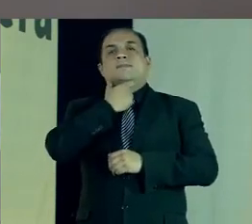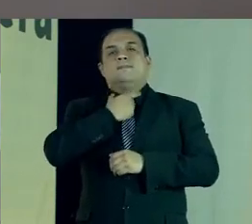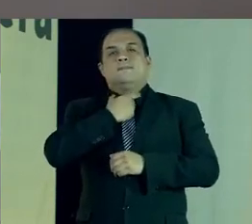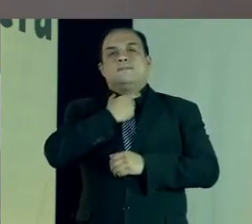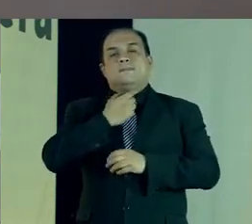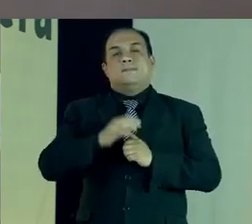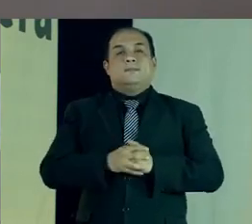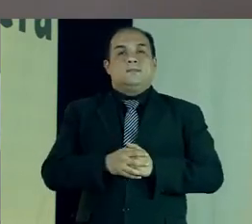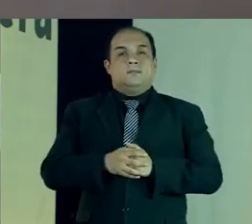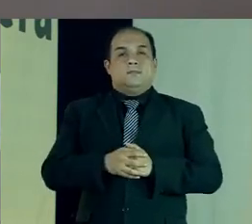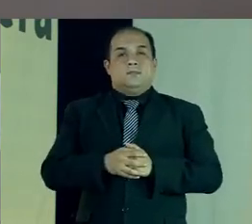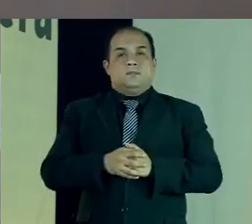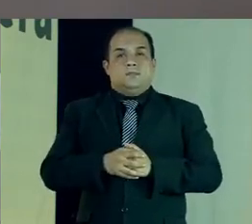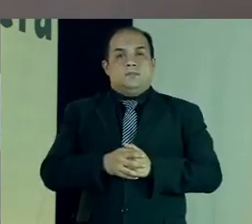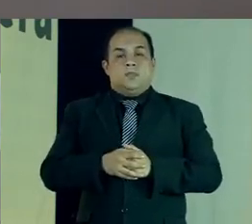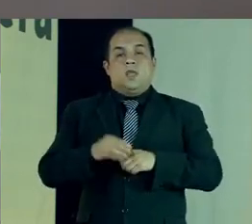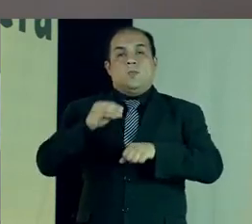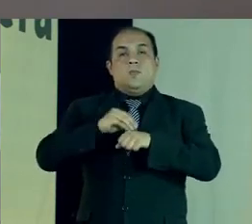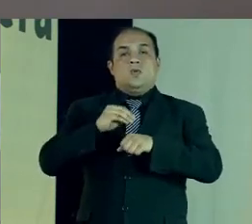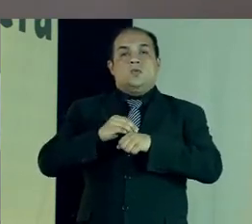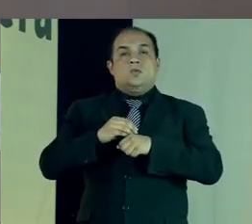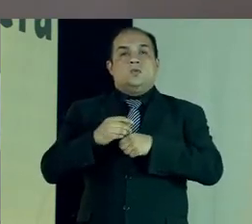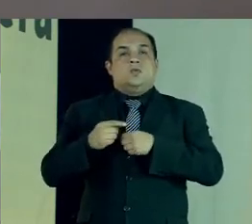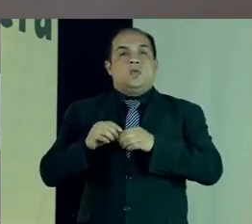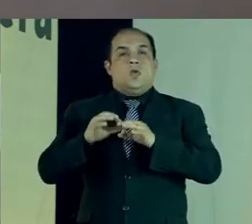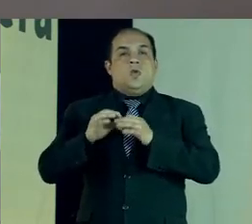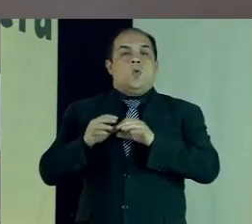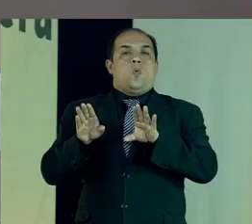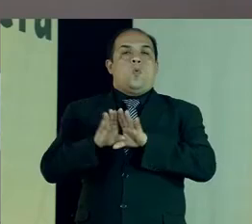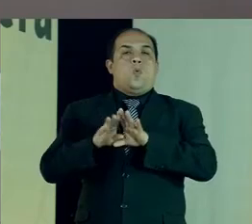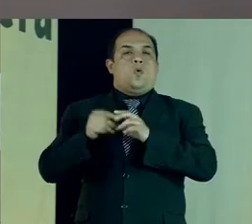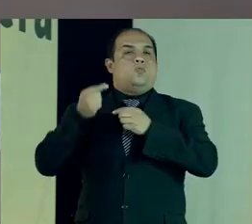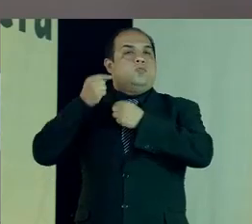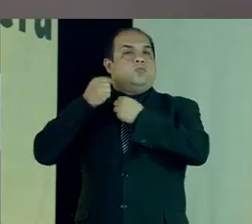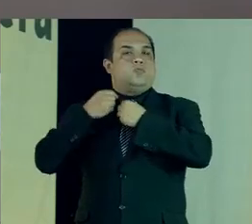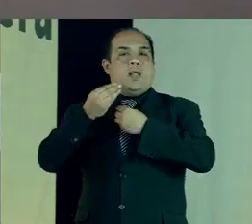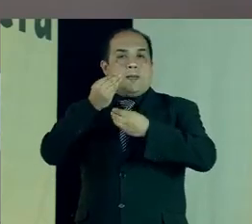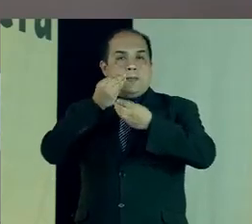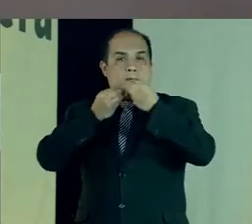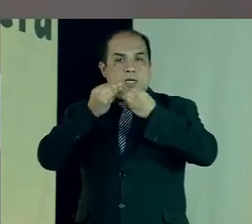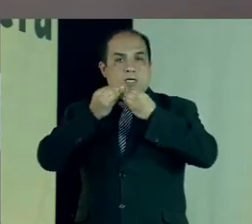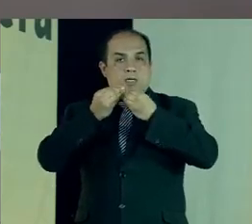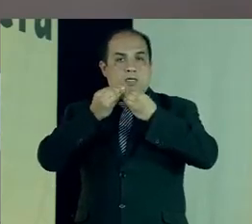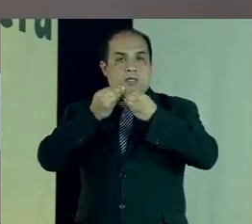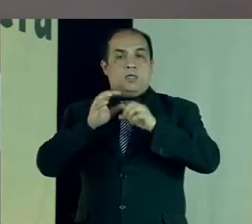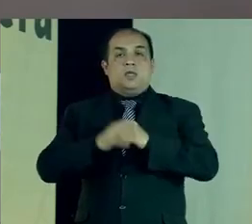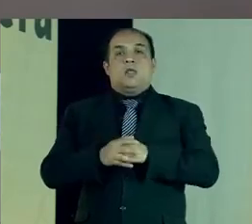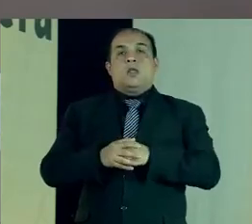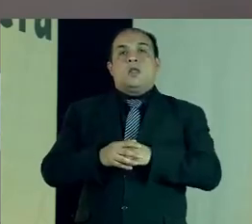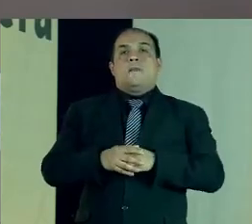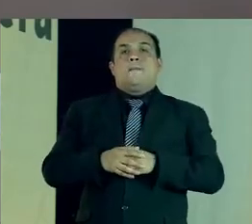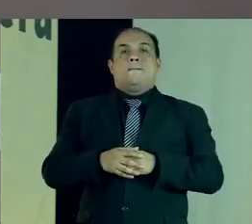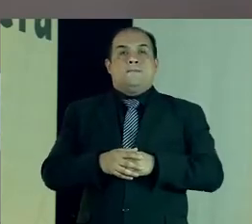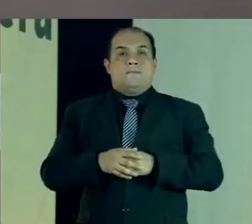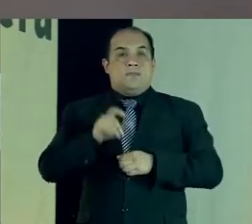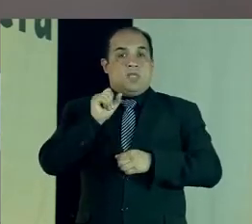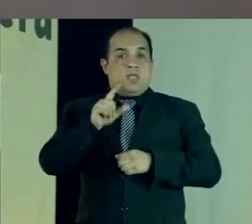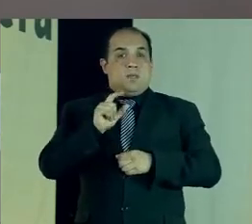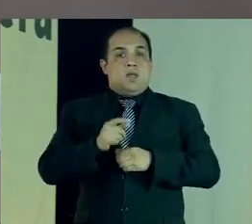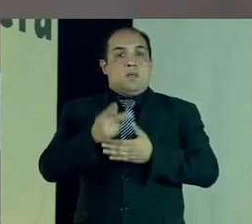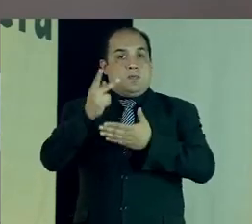le colocaron una sonda de alimentación y programaron quimio radiación unas semanas